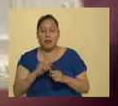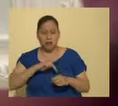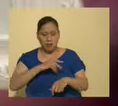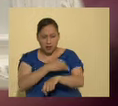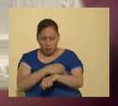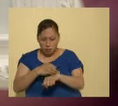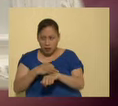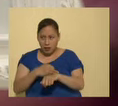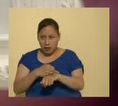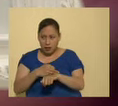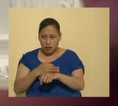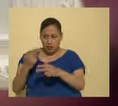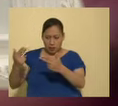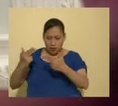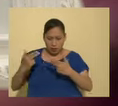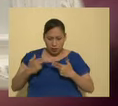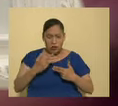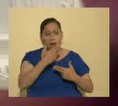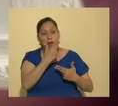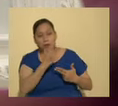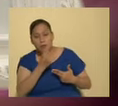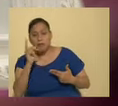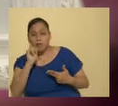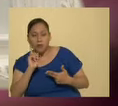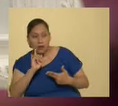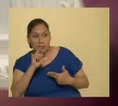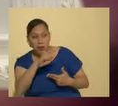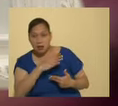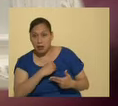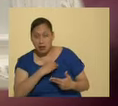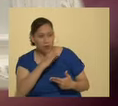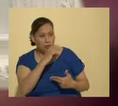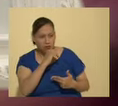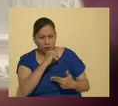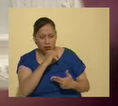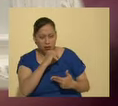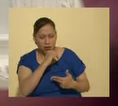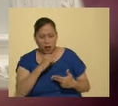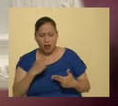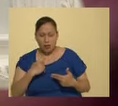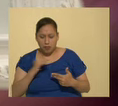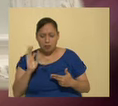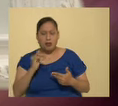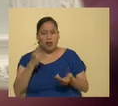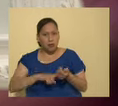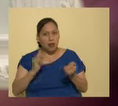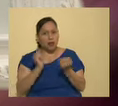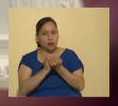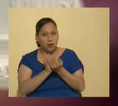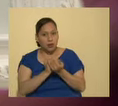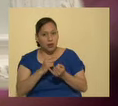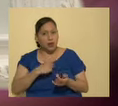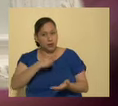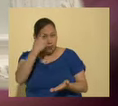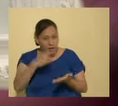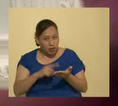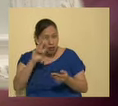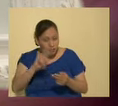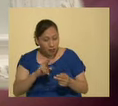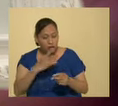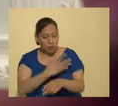tengo antecedentes en donde hombres y mujeres no han podido tener hijos. Realmente estoy convencido, realmente